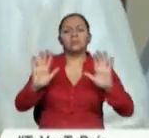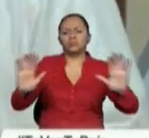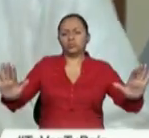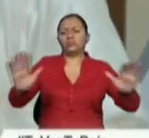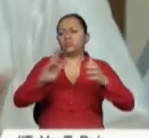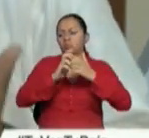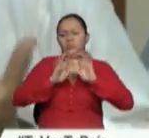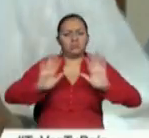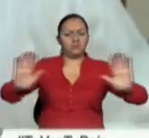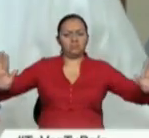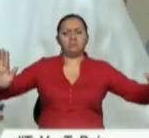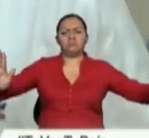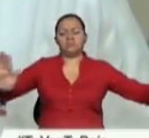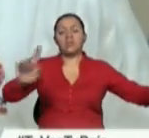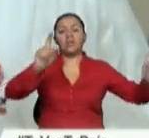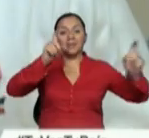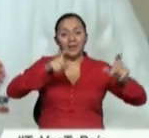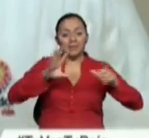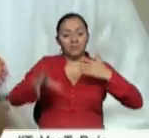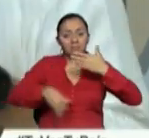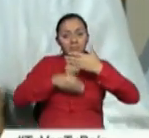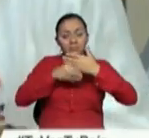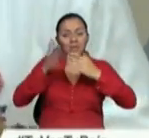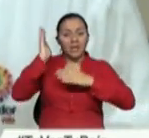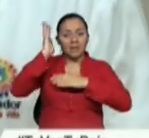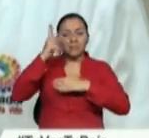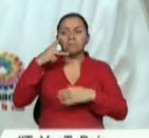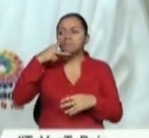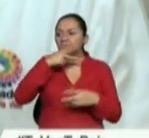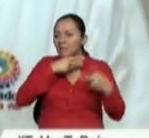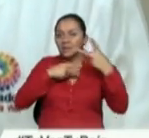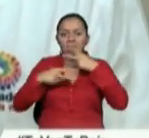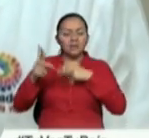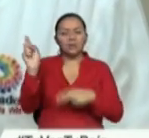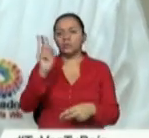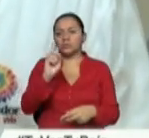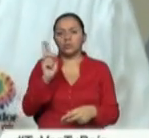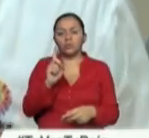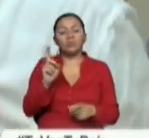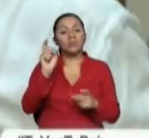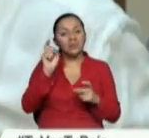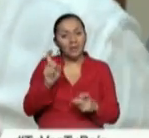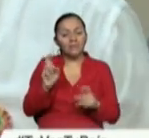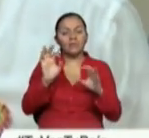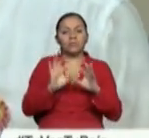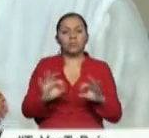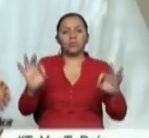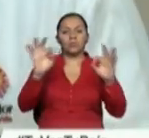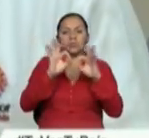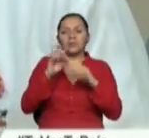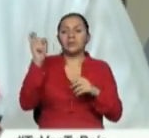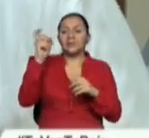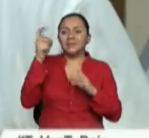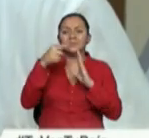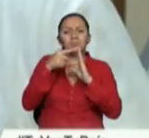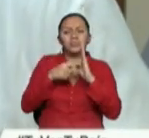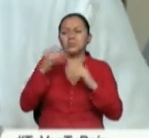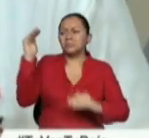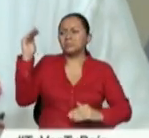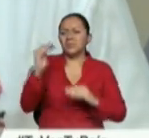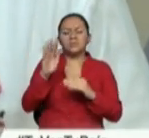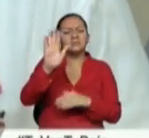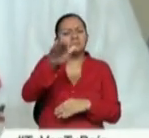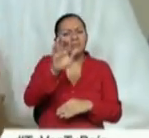que debería estar en el discurso en lugar de mentirle a la gente y decir por ejemplo que necesitamos menos impuestos que Ecuador no es un